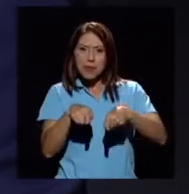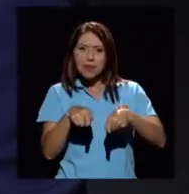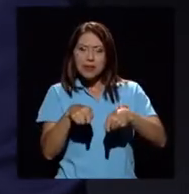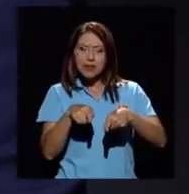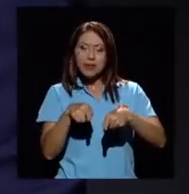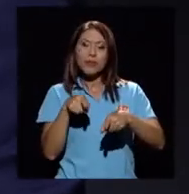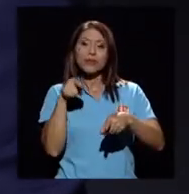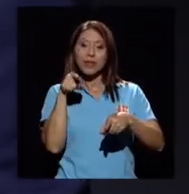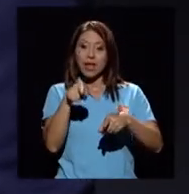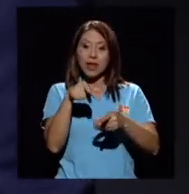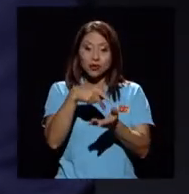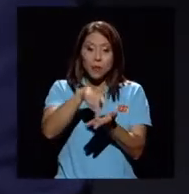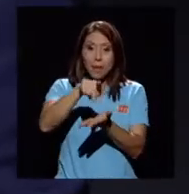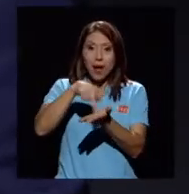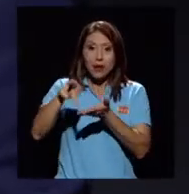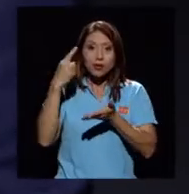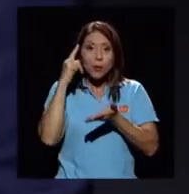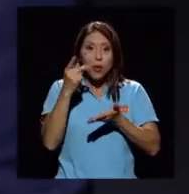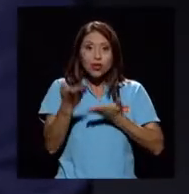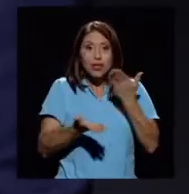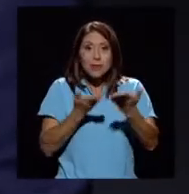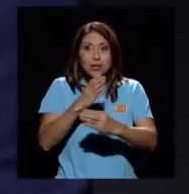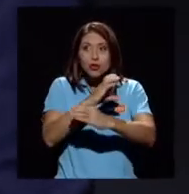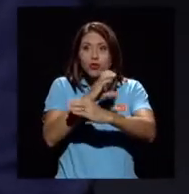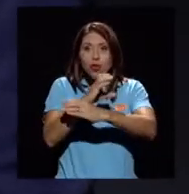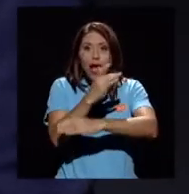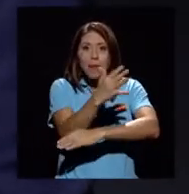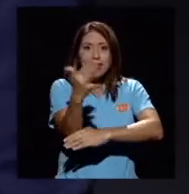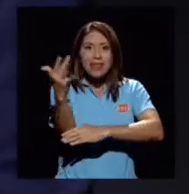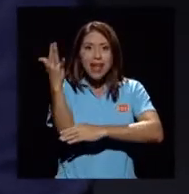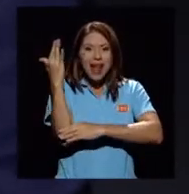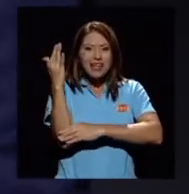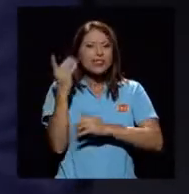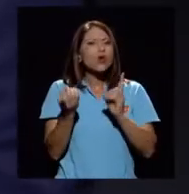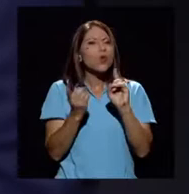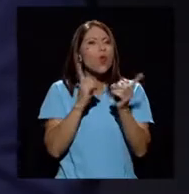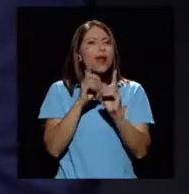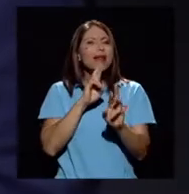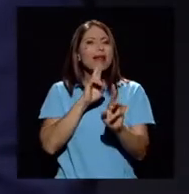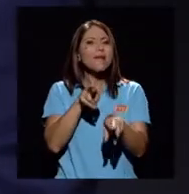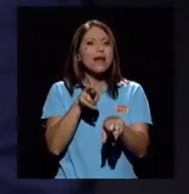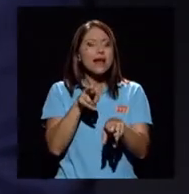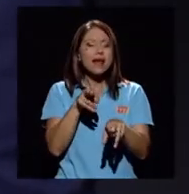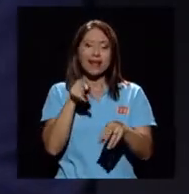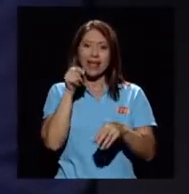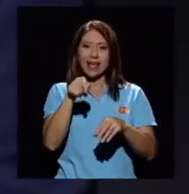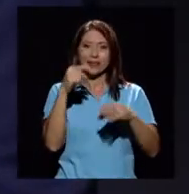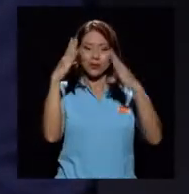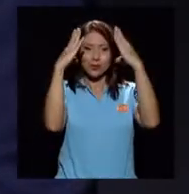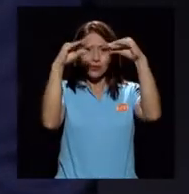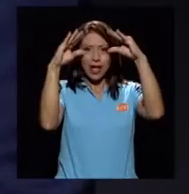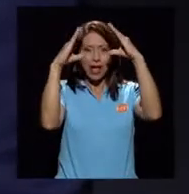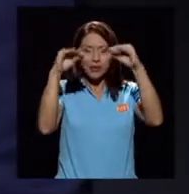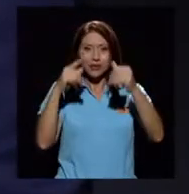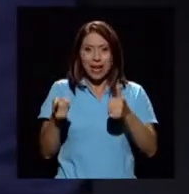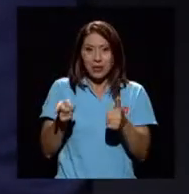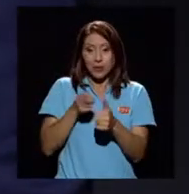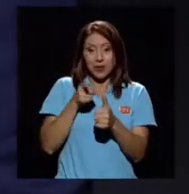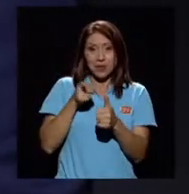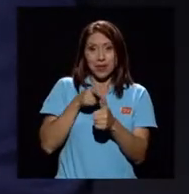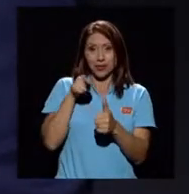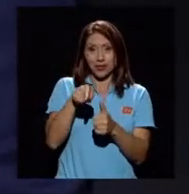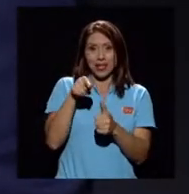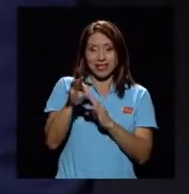efecto de los pagos sobre la cobertura? Y bueno, esos datos eran los primeros que salían de ese